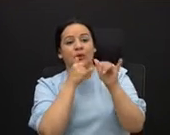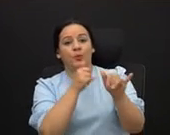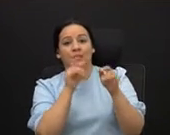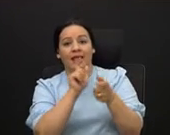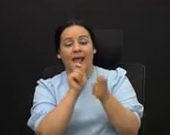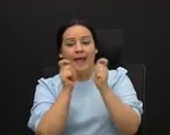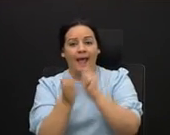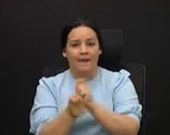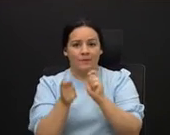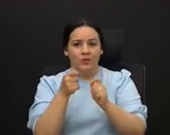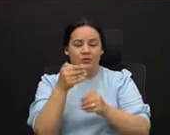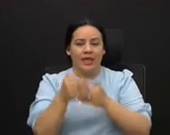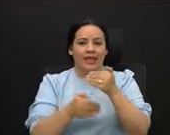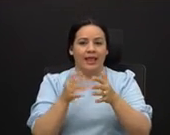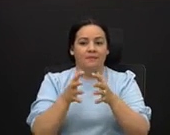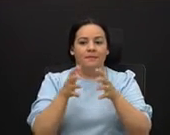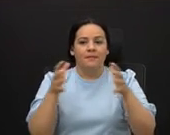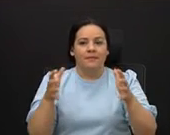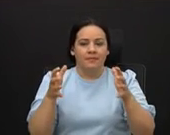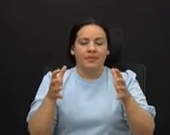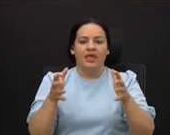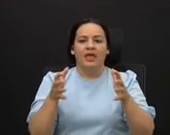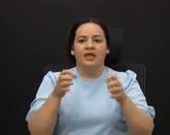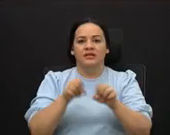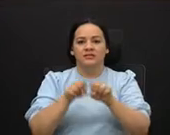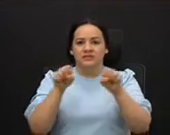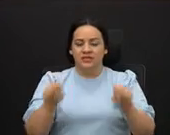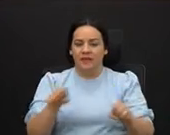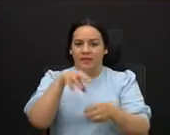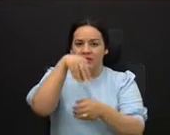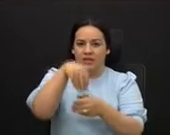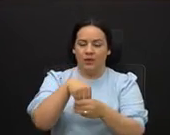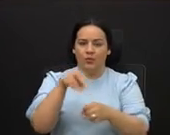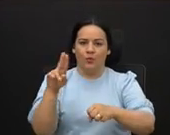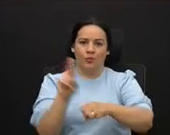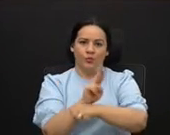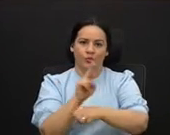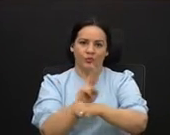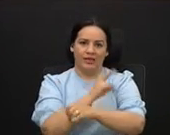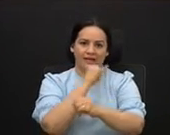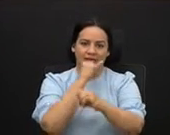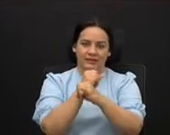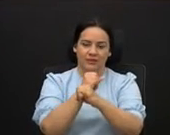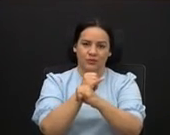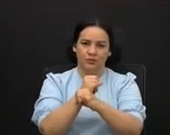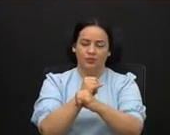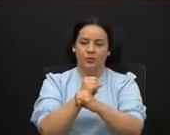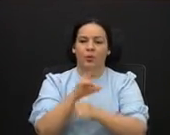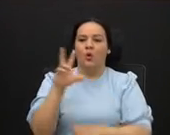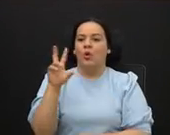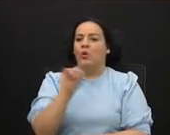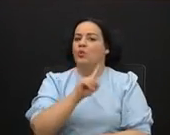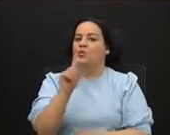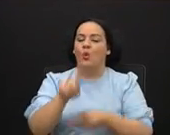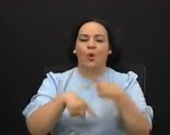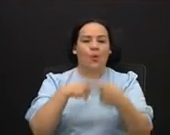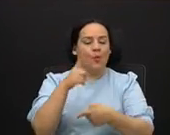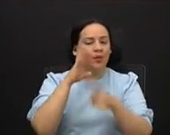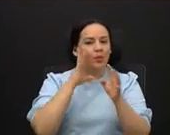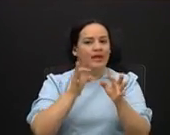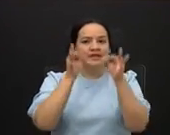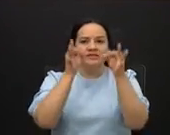el macroproceso, que es el sistema interno que utiliza la institución. No fue una